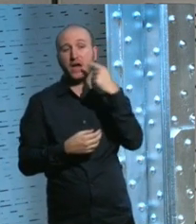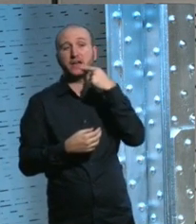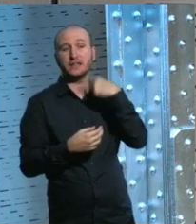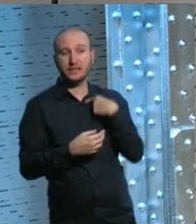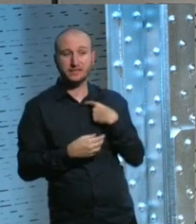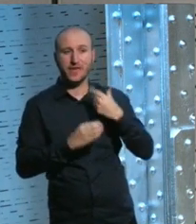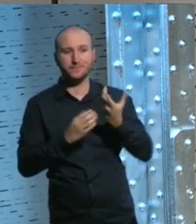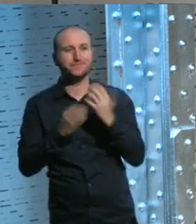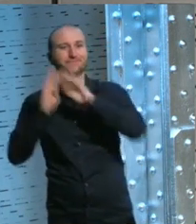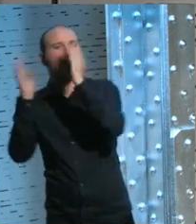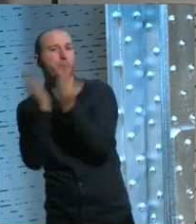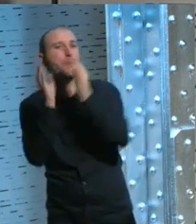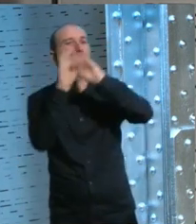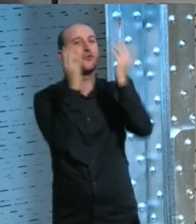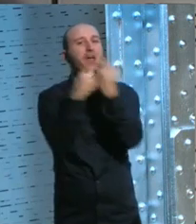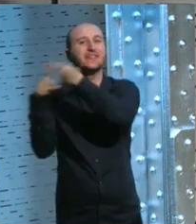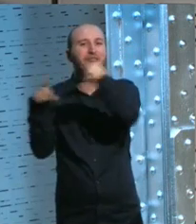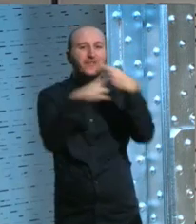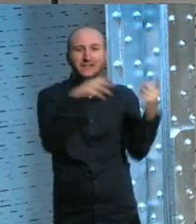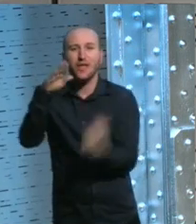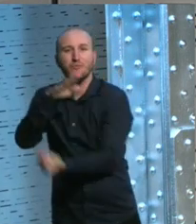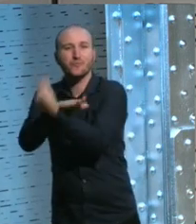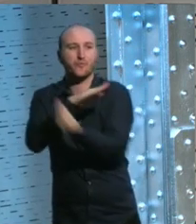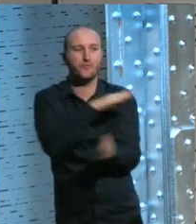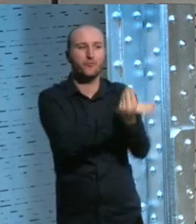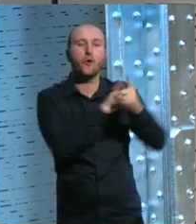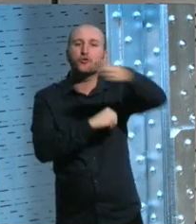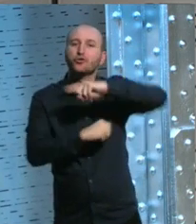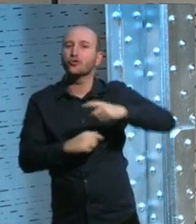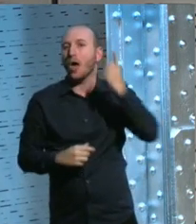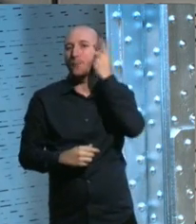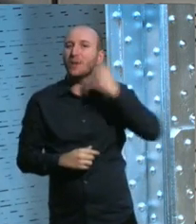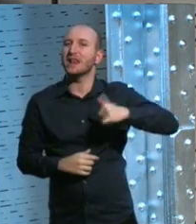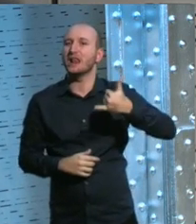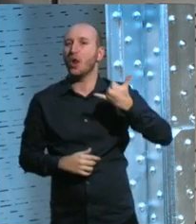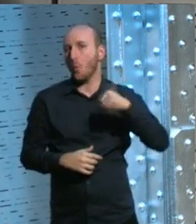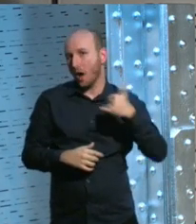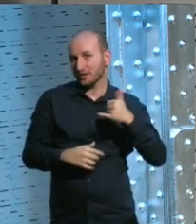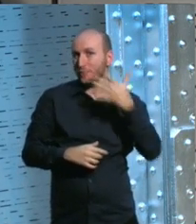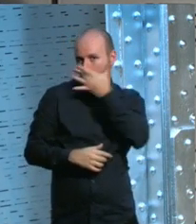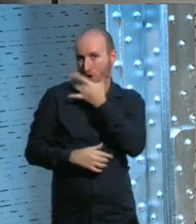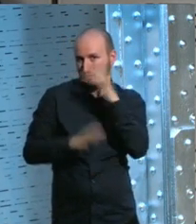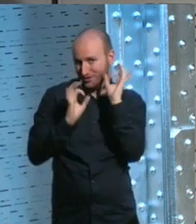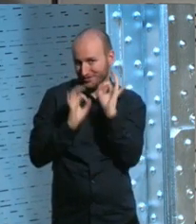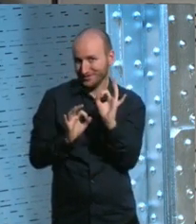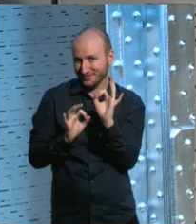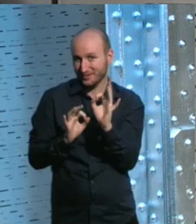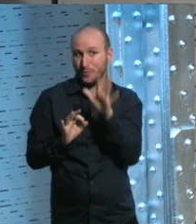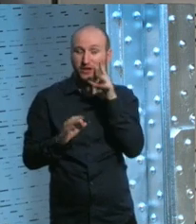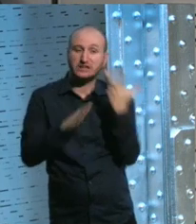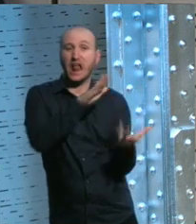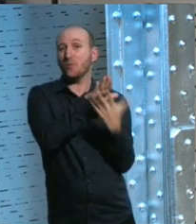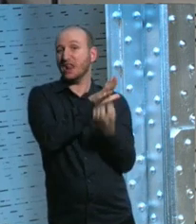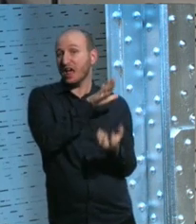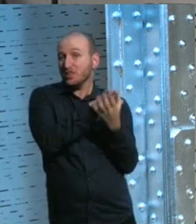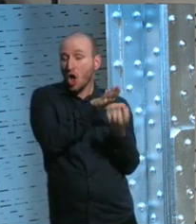en planetas diferentes. Se trata, ustedes conocen a WhatsApp. Bueno, WhatsApp es un sistema una aplicación